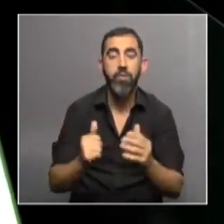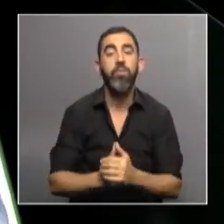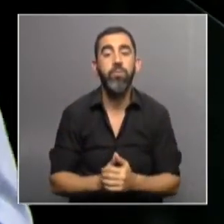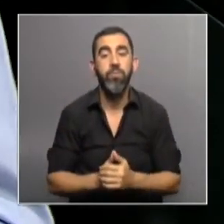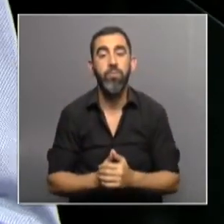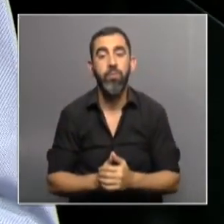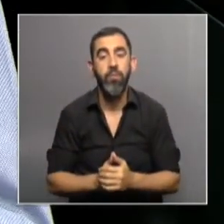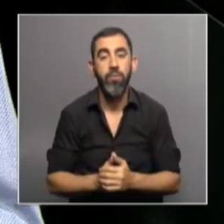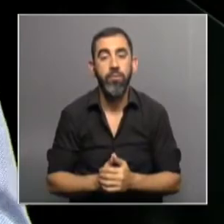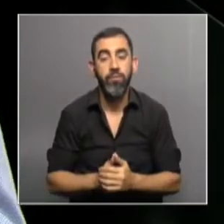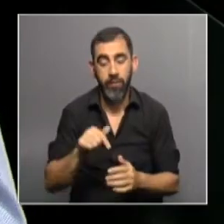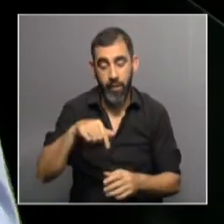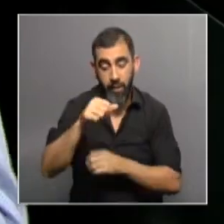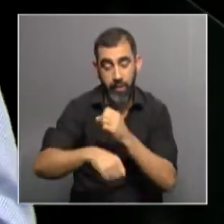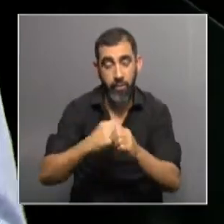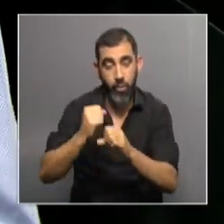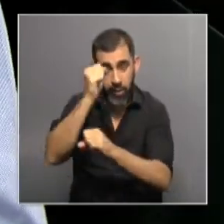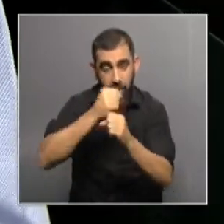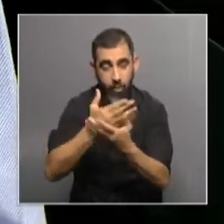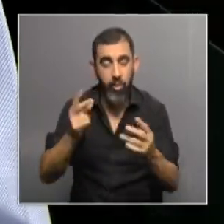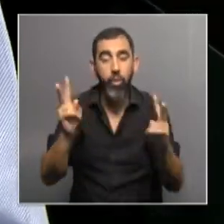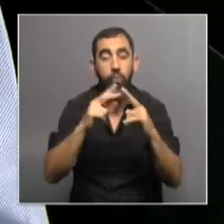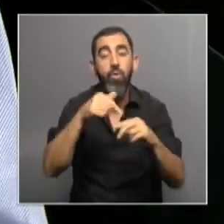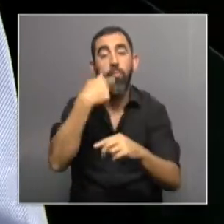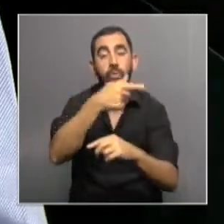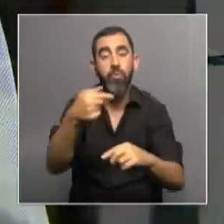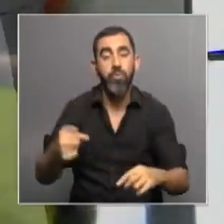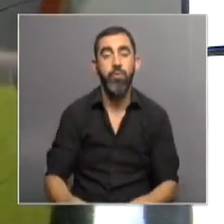de la edición de este año de Ingeniería de Muestra y nos vemos la semana que viene